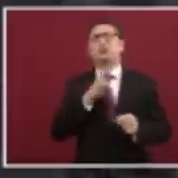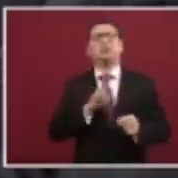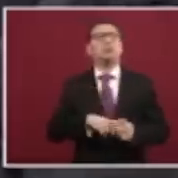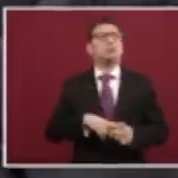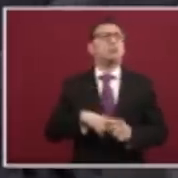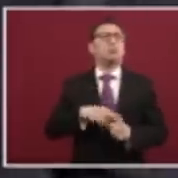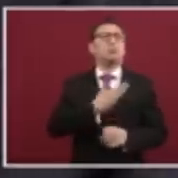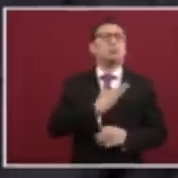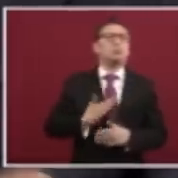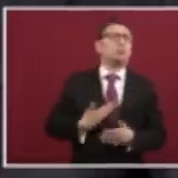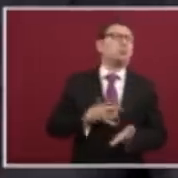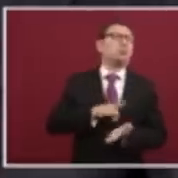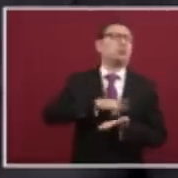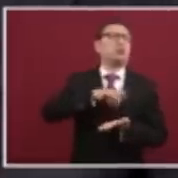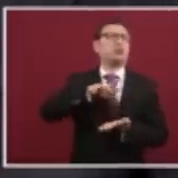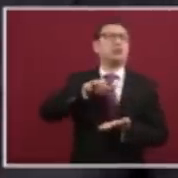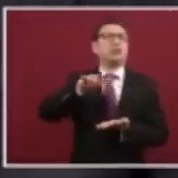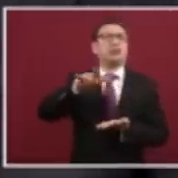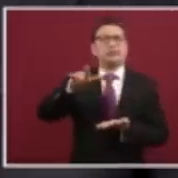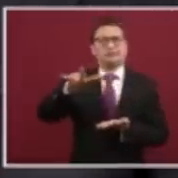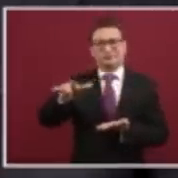el trasladarse así.